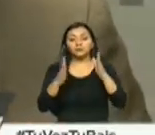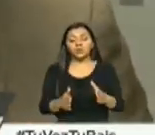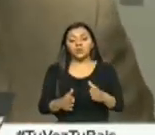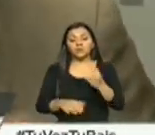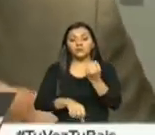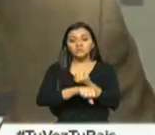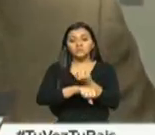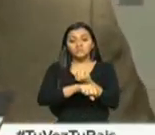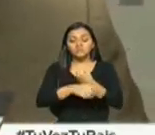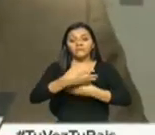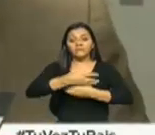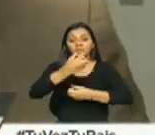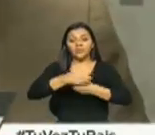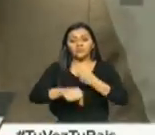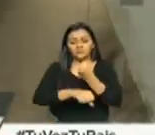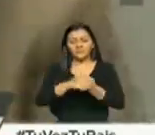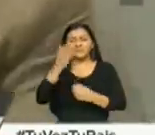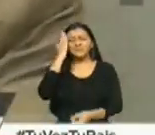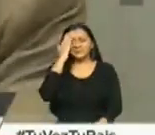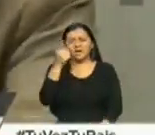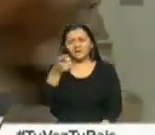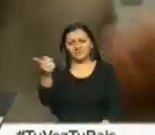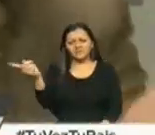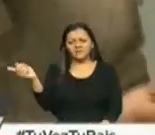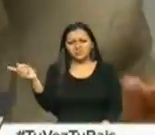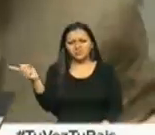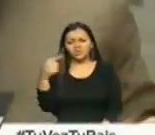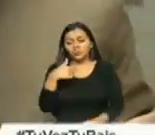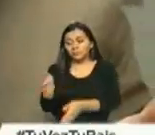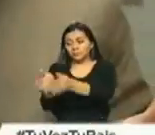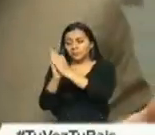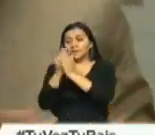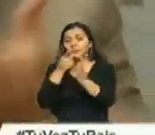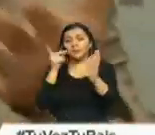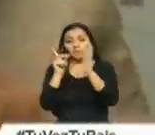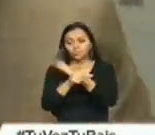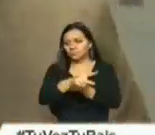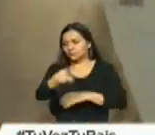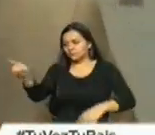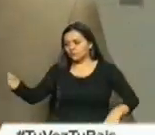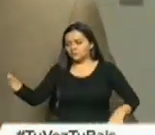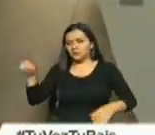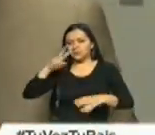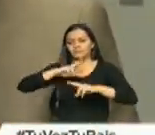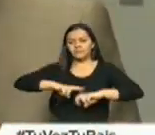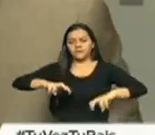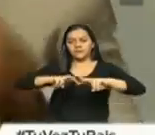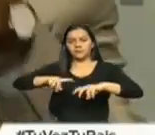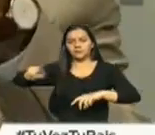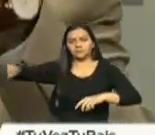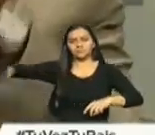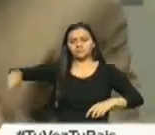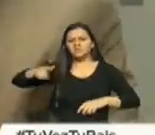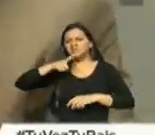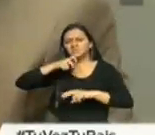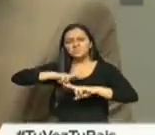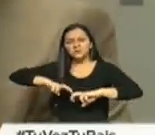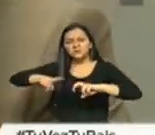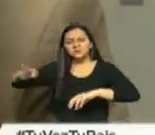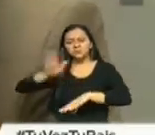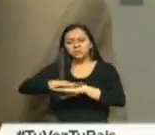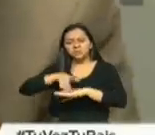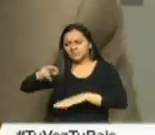Ecuatoriana de Fútbol que conocen estos hechos. Vamos a pedir en la denuncia que presentaremos esta mañana que se